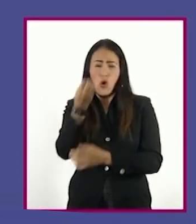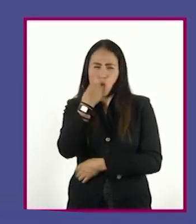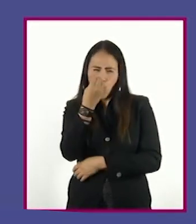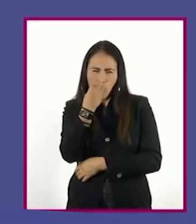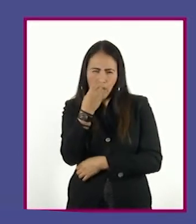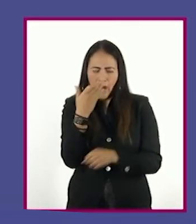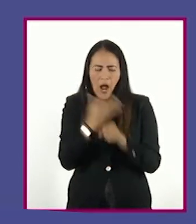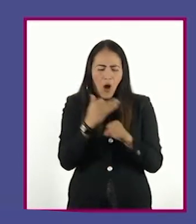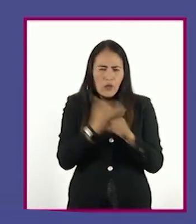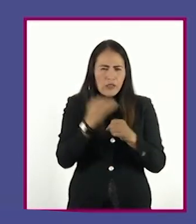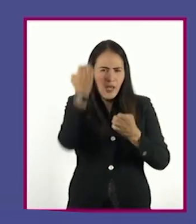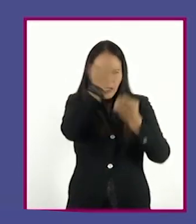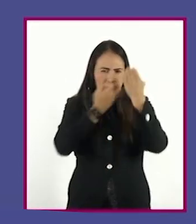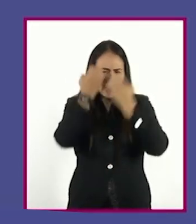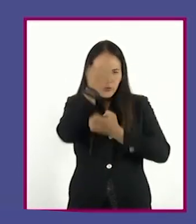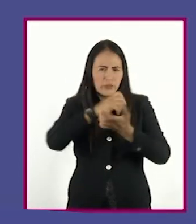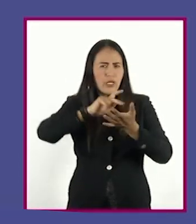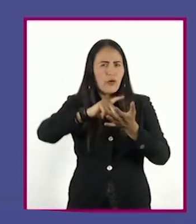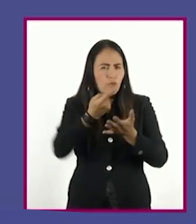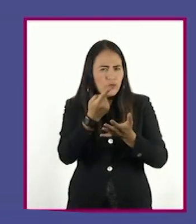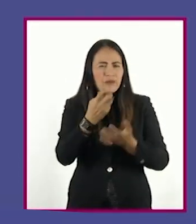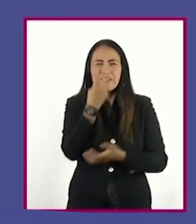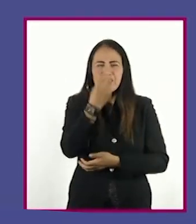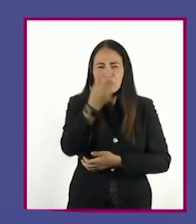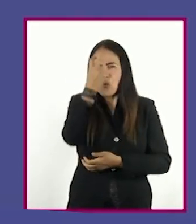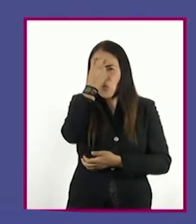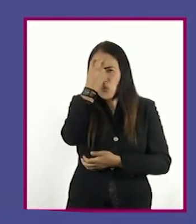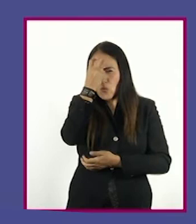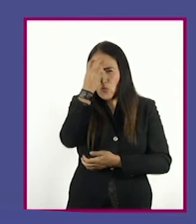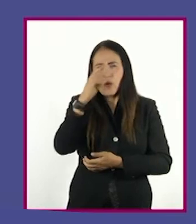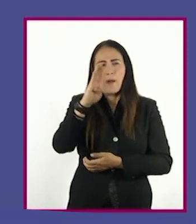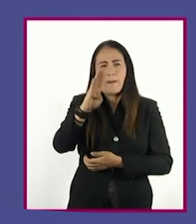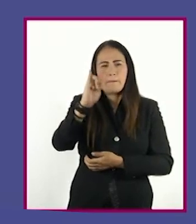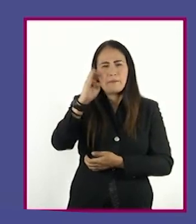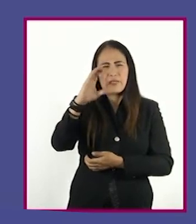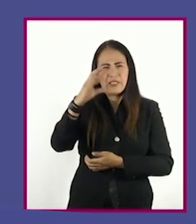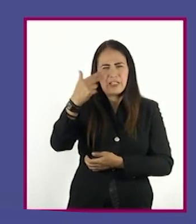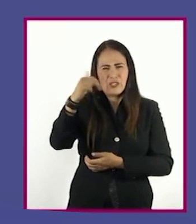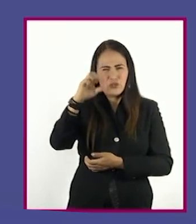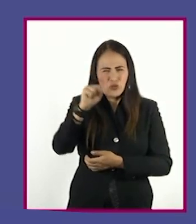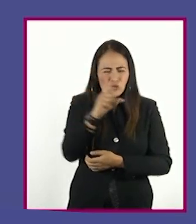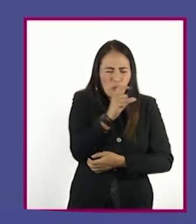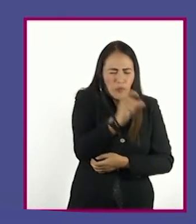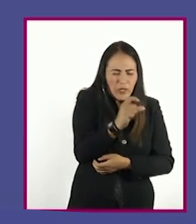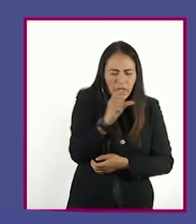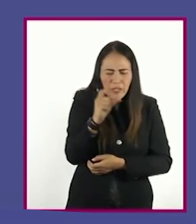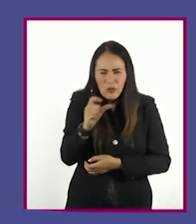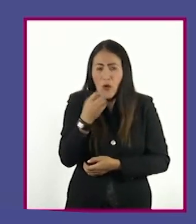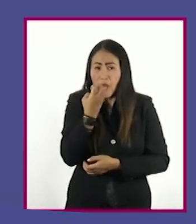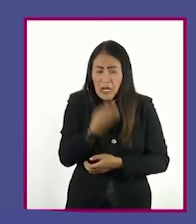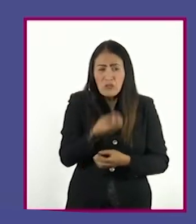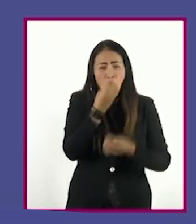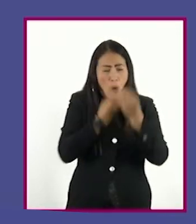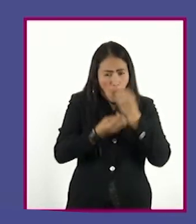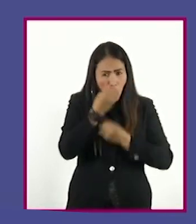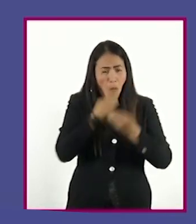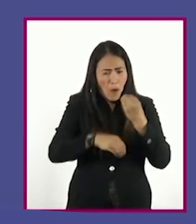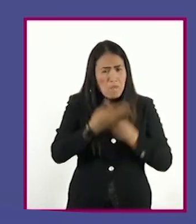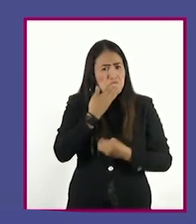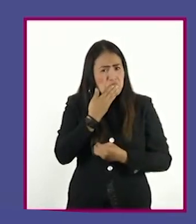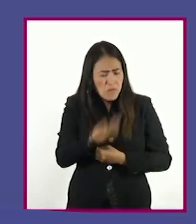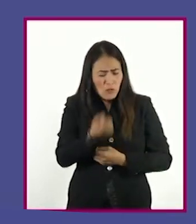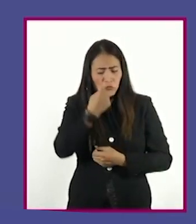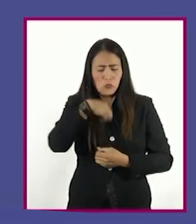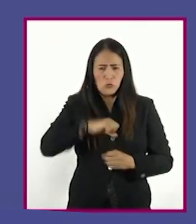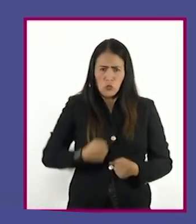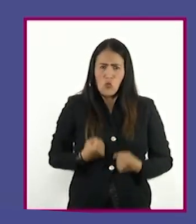reevaluado. Y ahí entran los insectos. Los bichos son una fuente de alimento muy nutritivo y saludable con